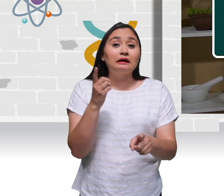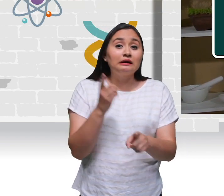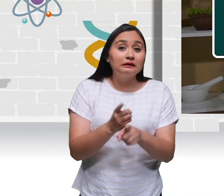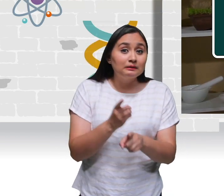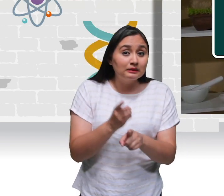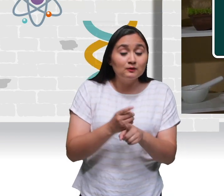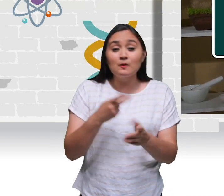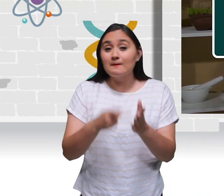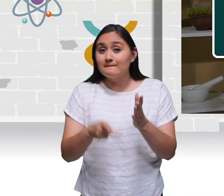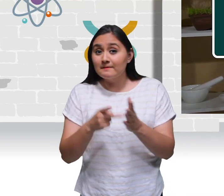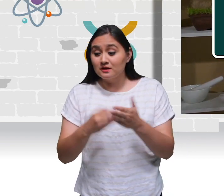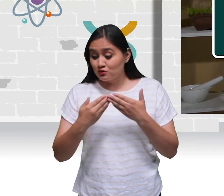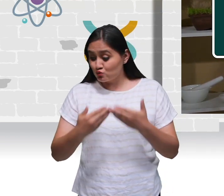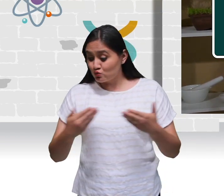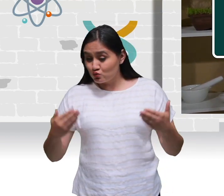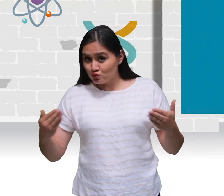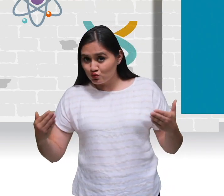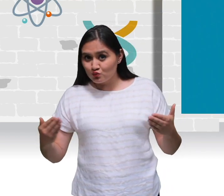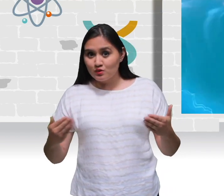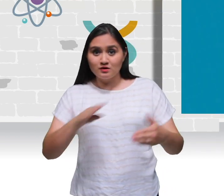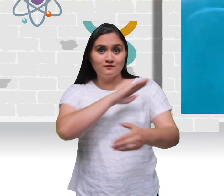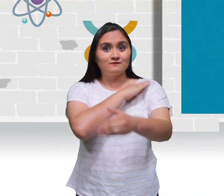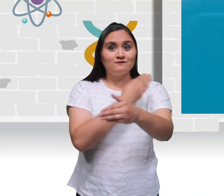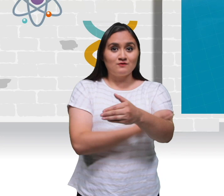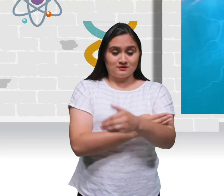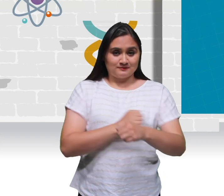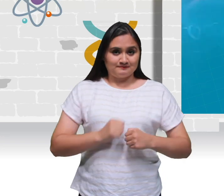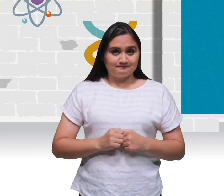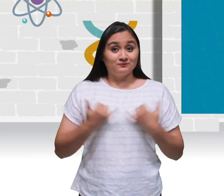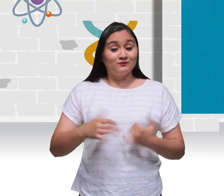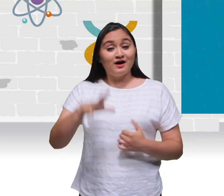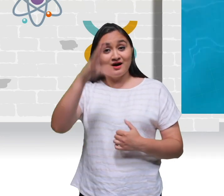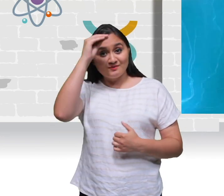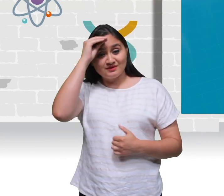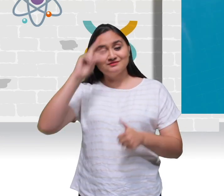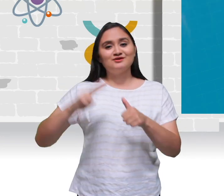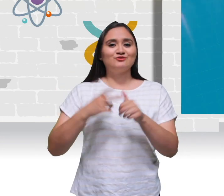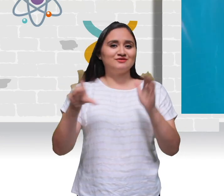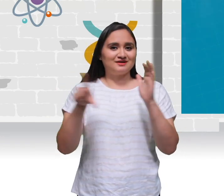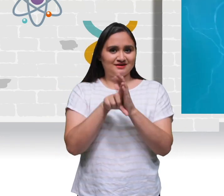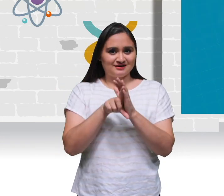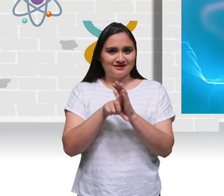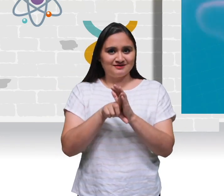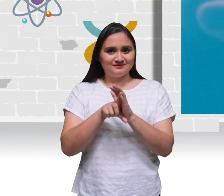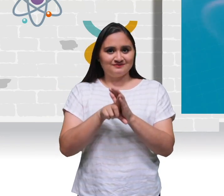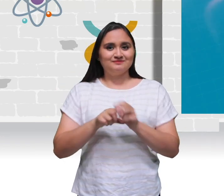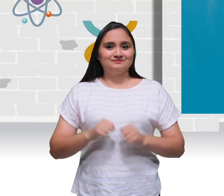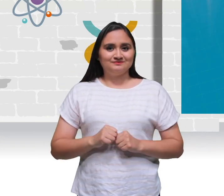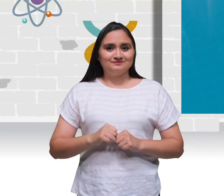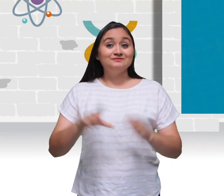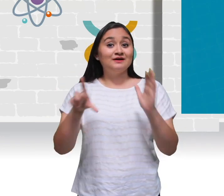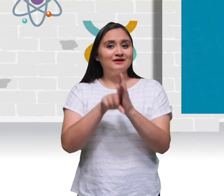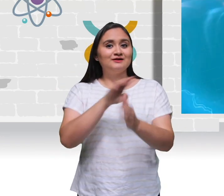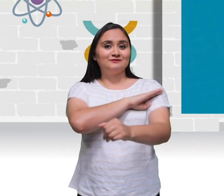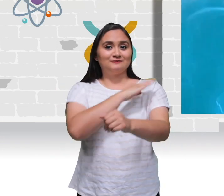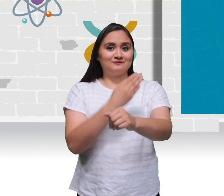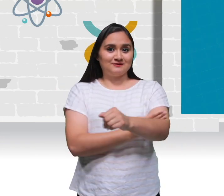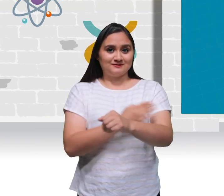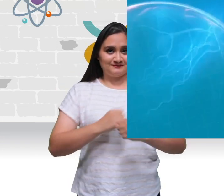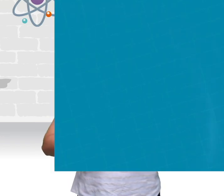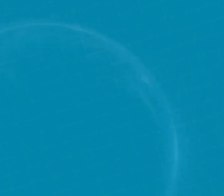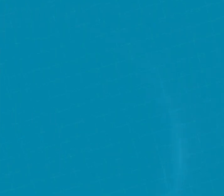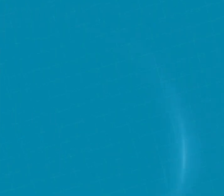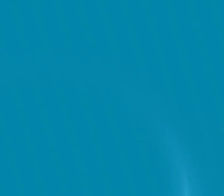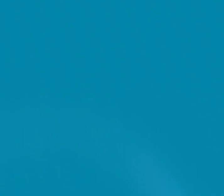un cuerpo está actuando una fuerza neta. Y hoy vamos a hablar sobre la segunda ley de Newton, la ley de la fuerza.